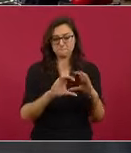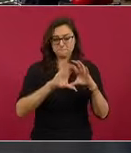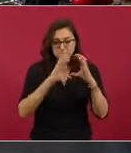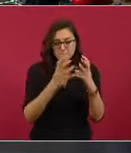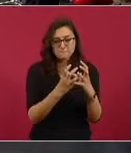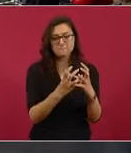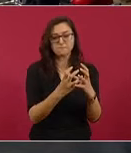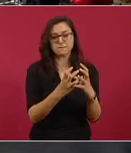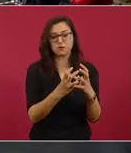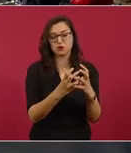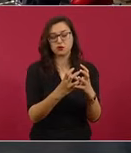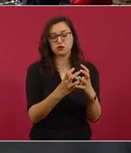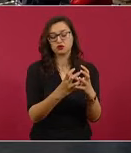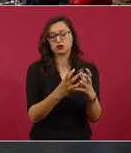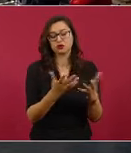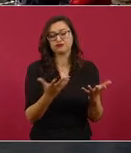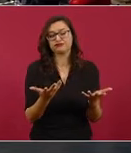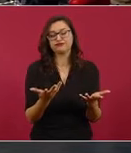es